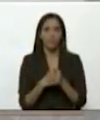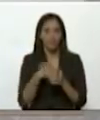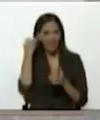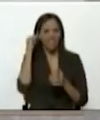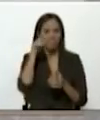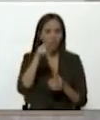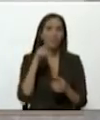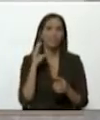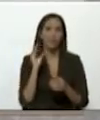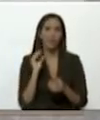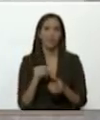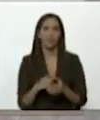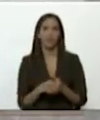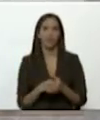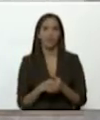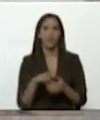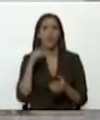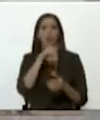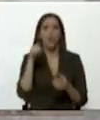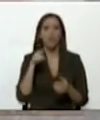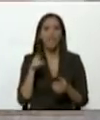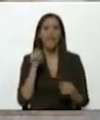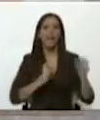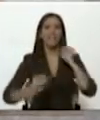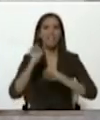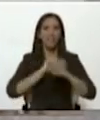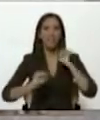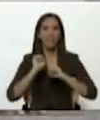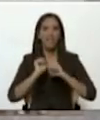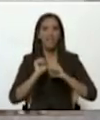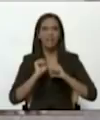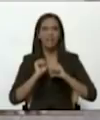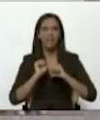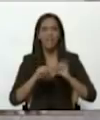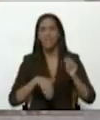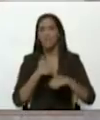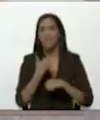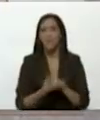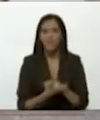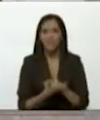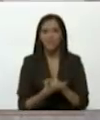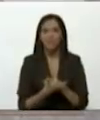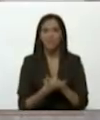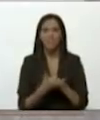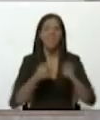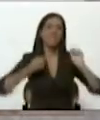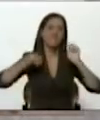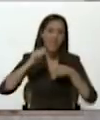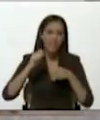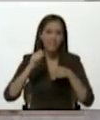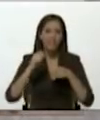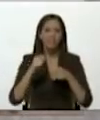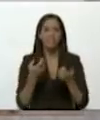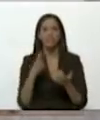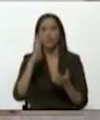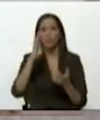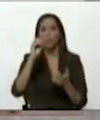hablando. O sea, ustedes salen a defender la operación de venta de esos